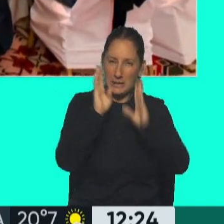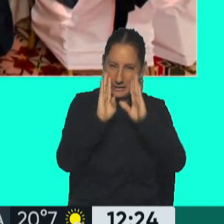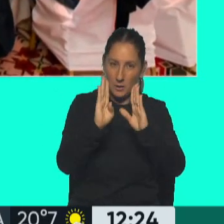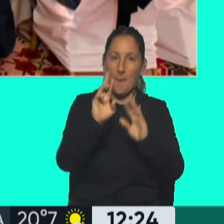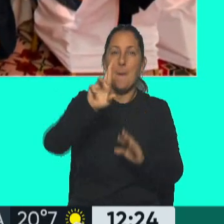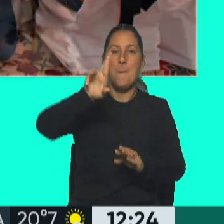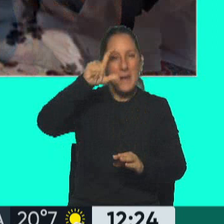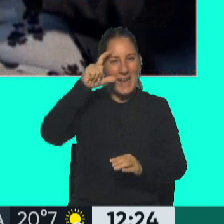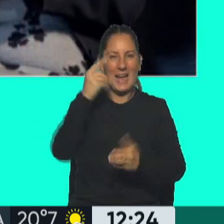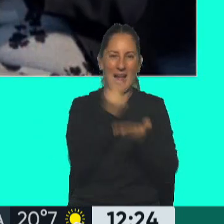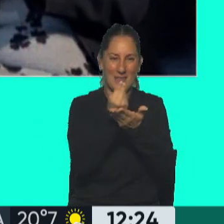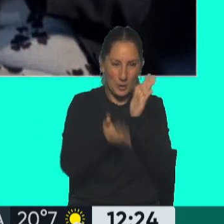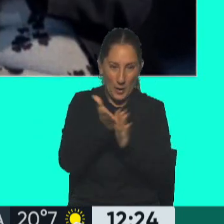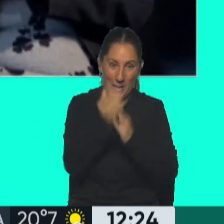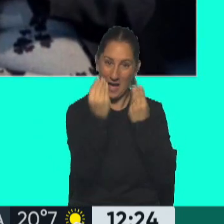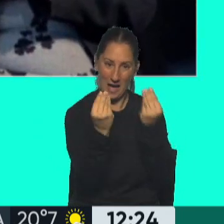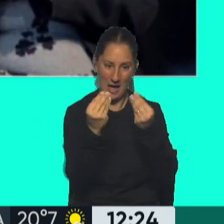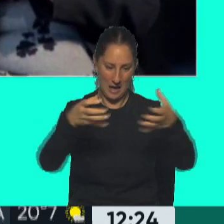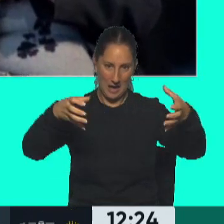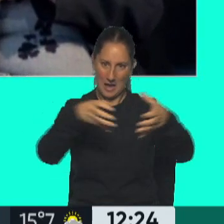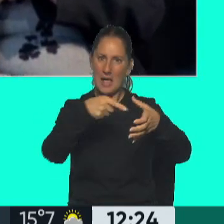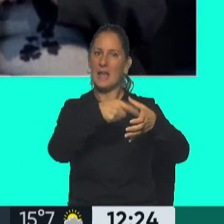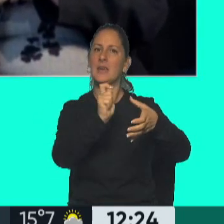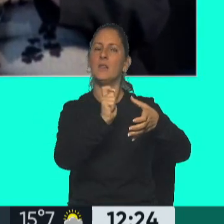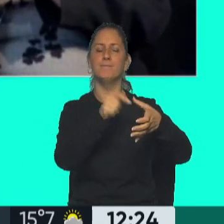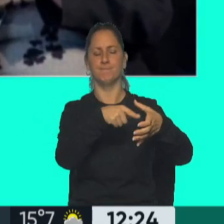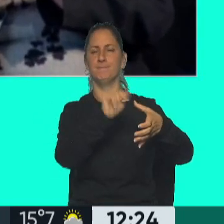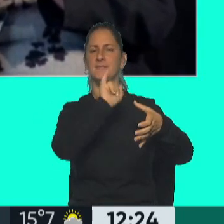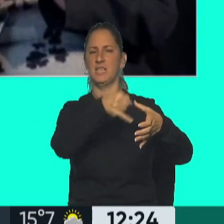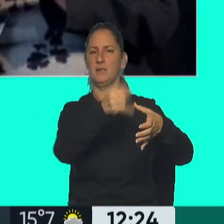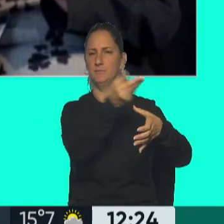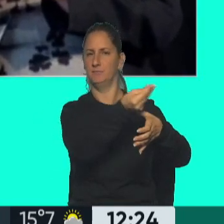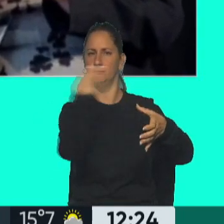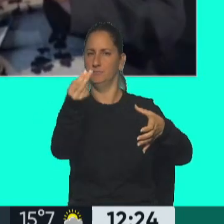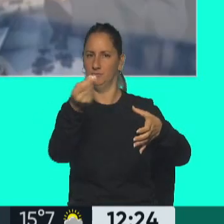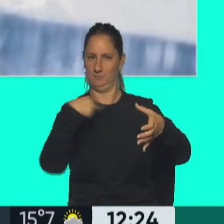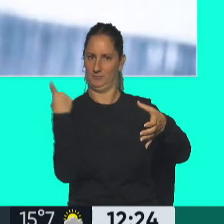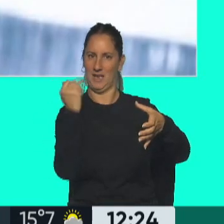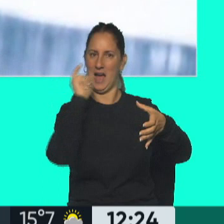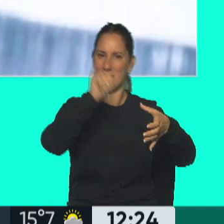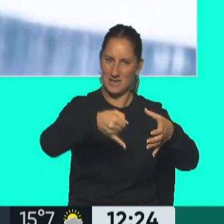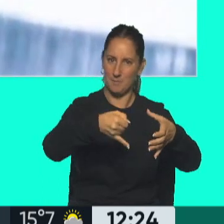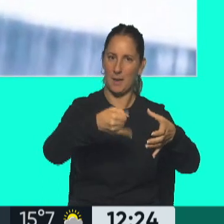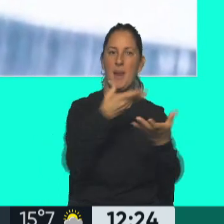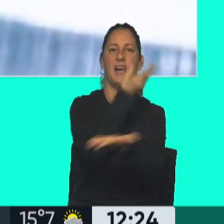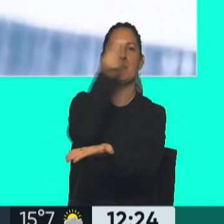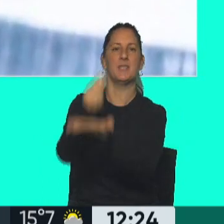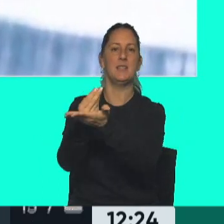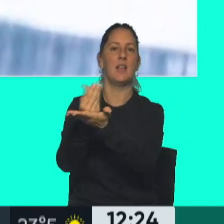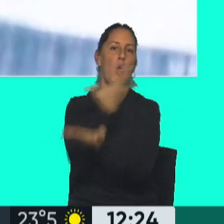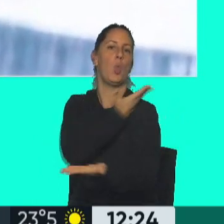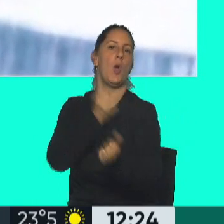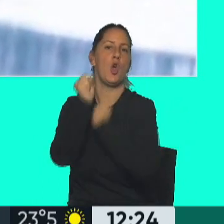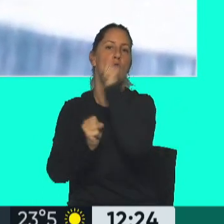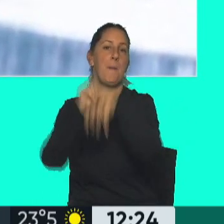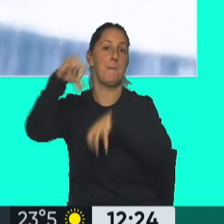esos precandidatos el círculo rojo va a bendecir para que sea el candidato que a los empresarios más poderosos del país en